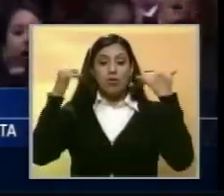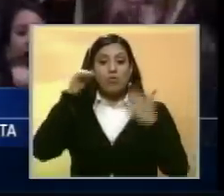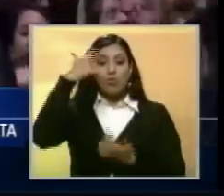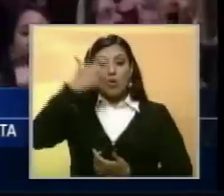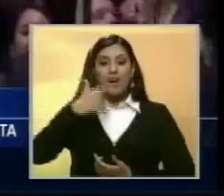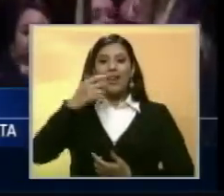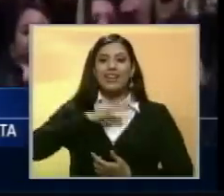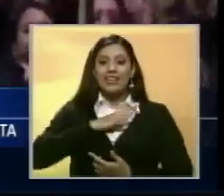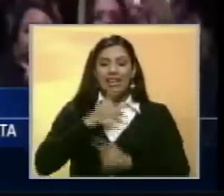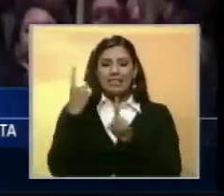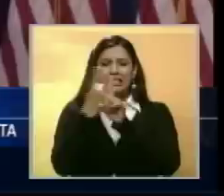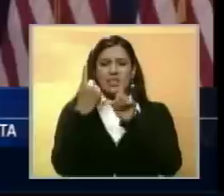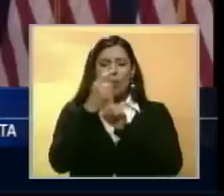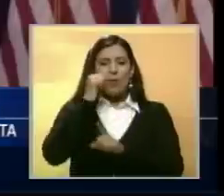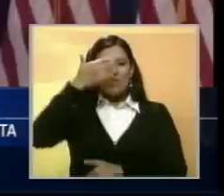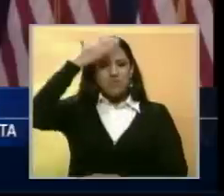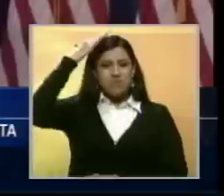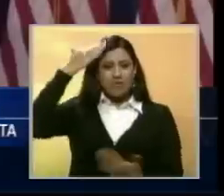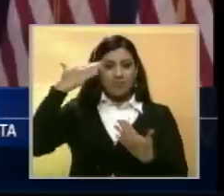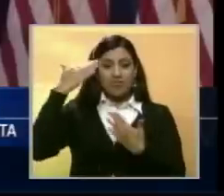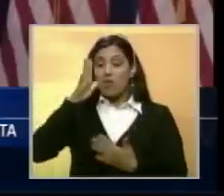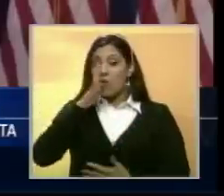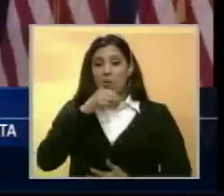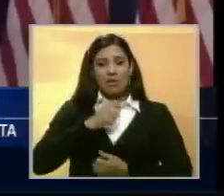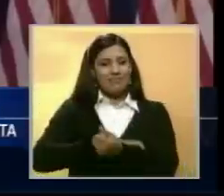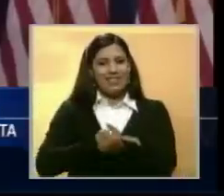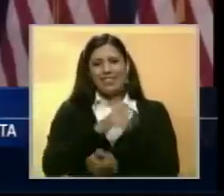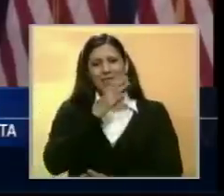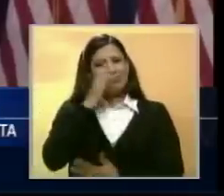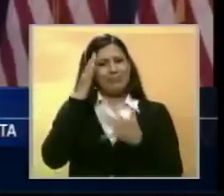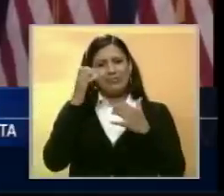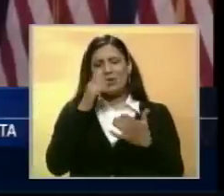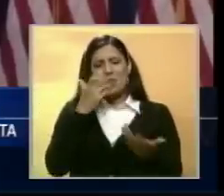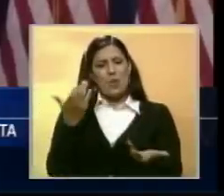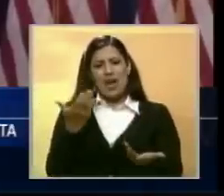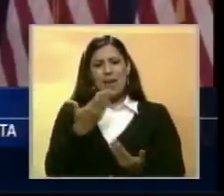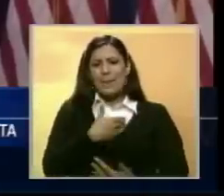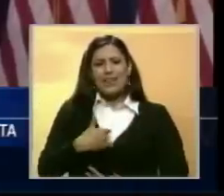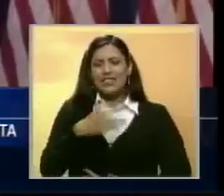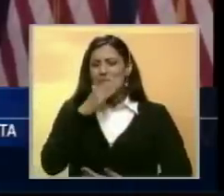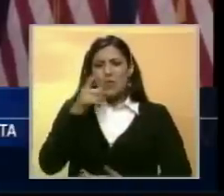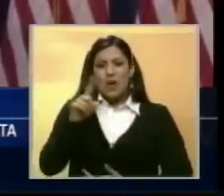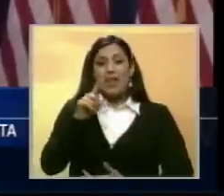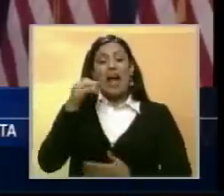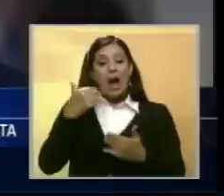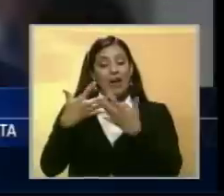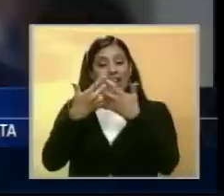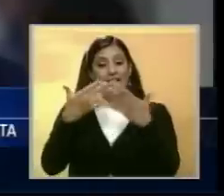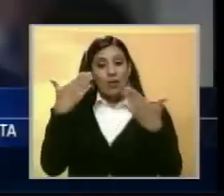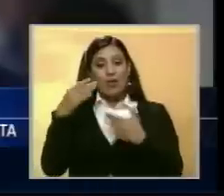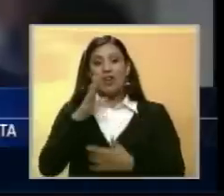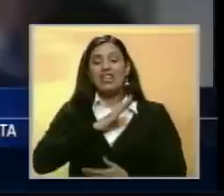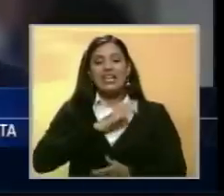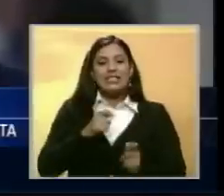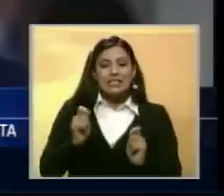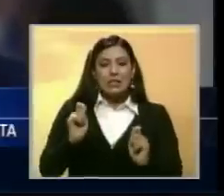indicó que su contrincante Donald Trump no tiene el temperamento para ser el comandante del país. Denunció que el norteamericano no solo está tratando de crear una barrera